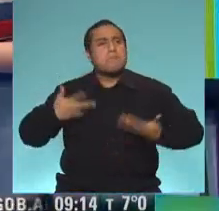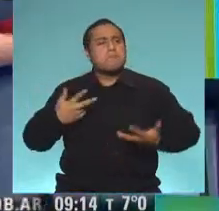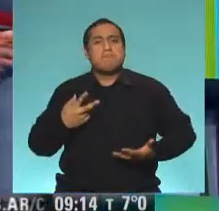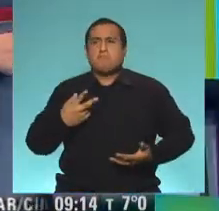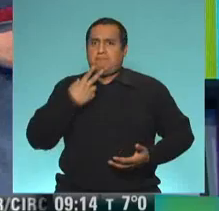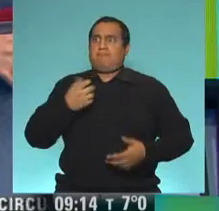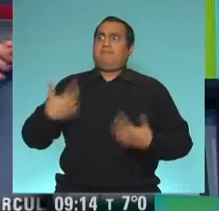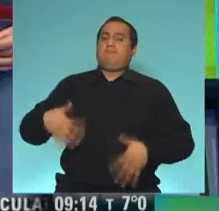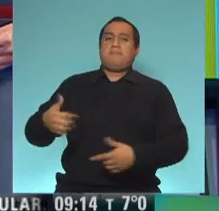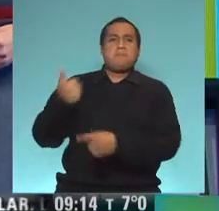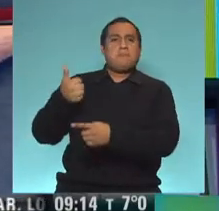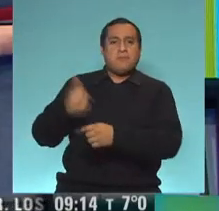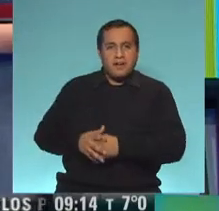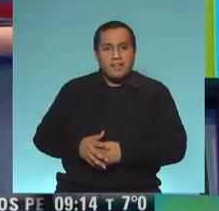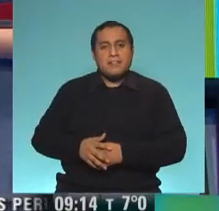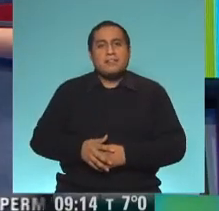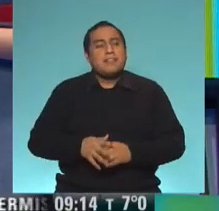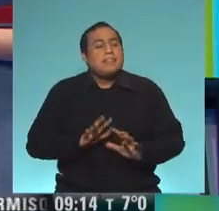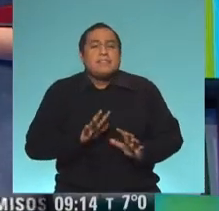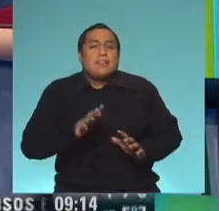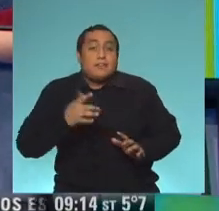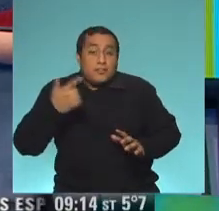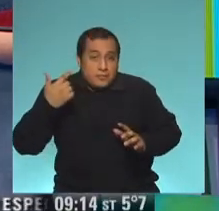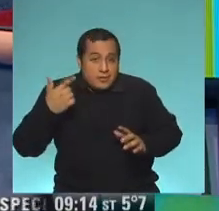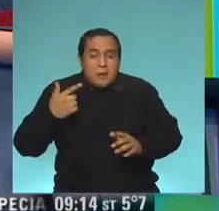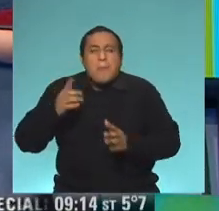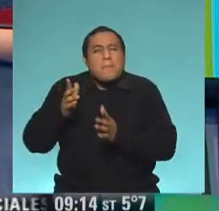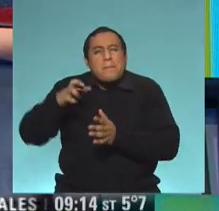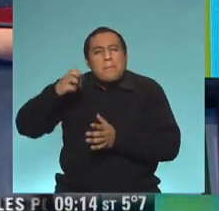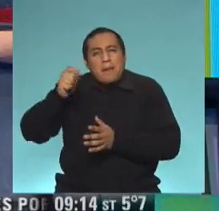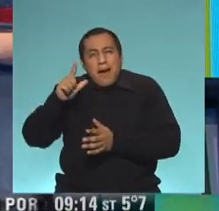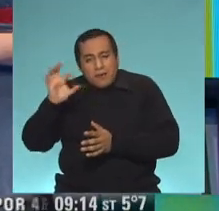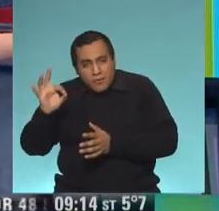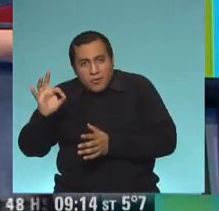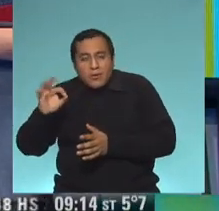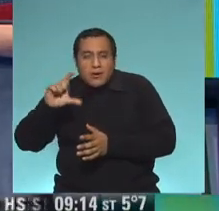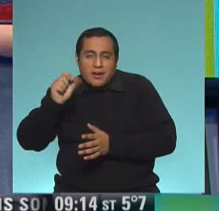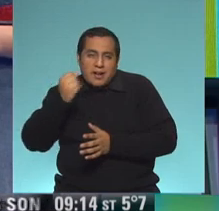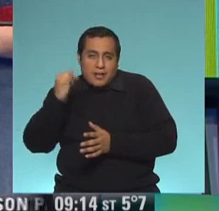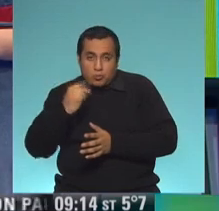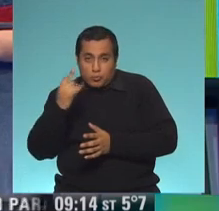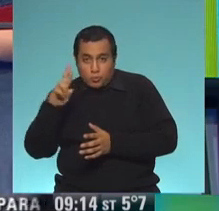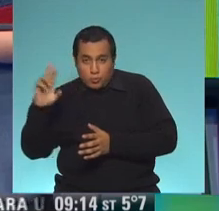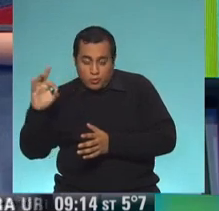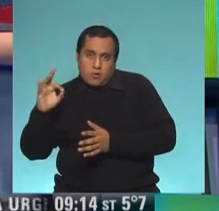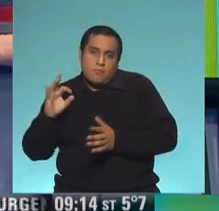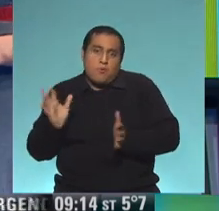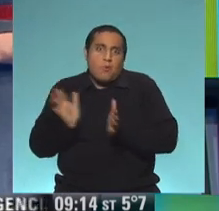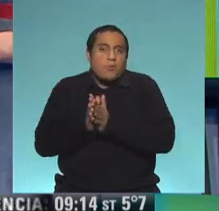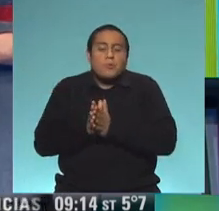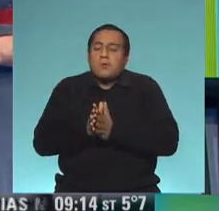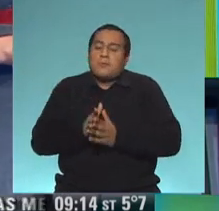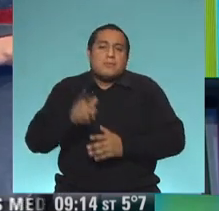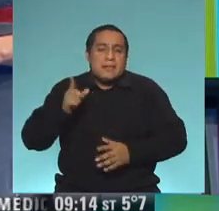mucho. Es más, con los casuros nacimos con títeres. Pablo el Juglar nos enseñó a manejar títeres, así que bueno, es parte de 25 años de mi